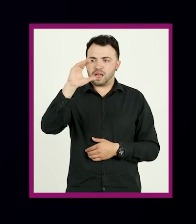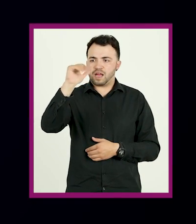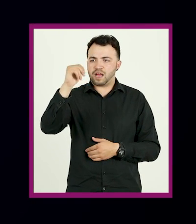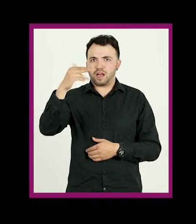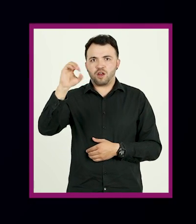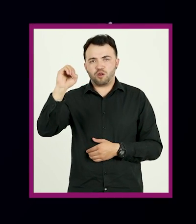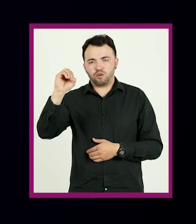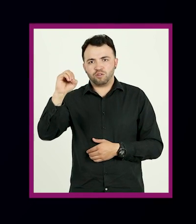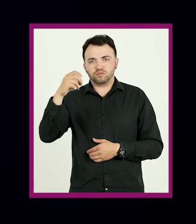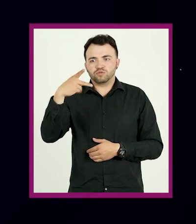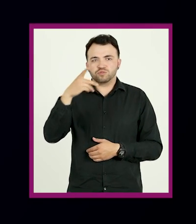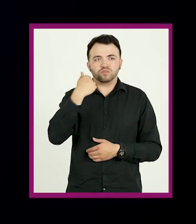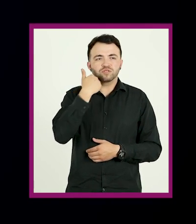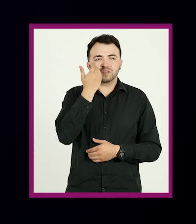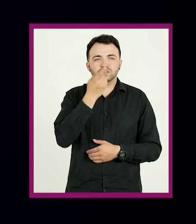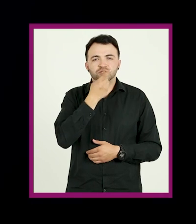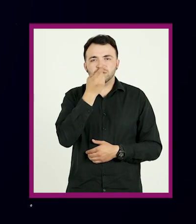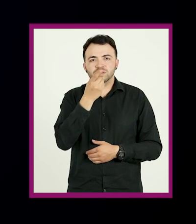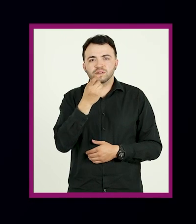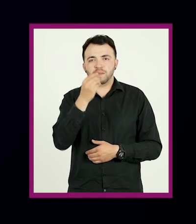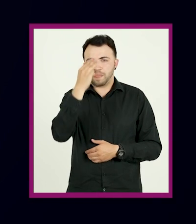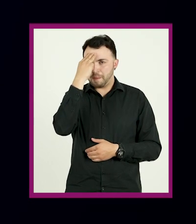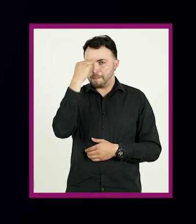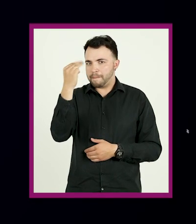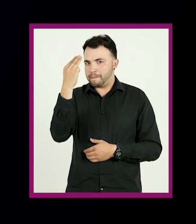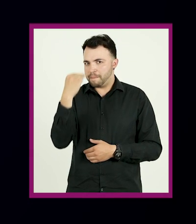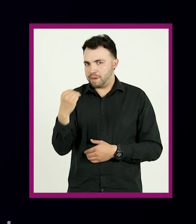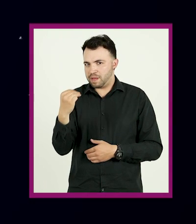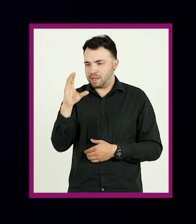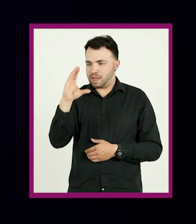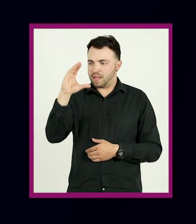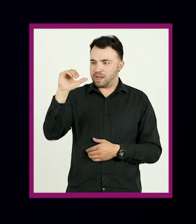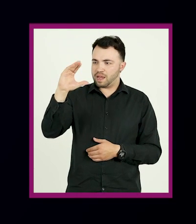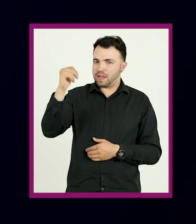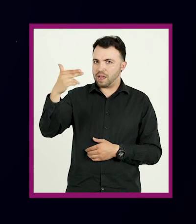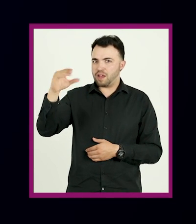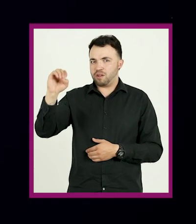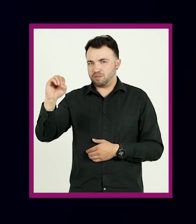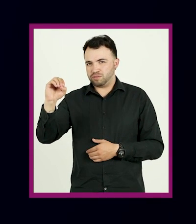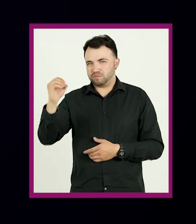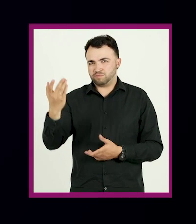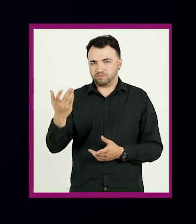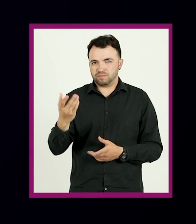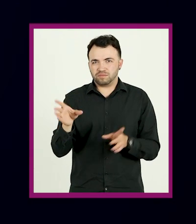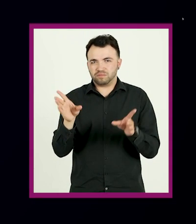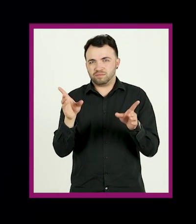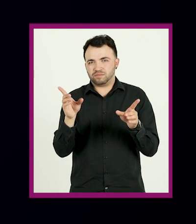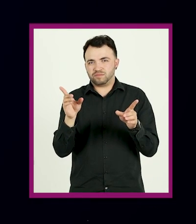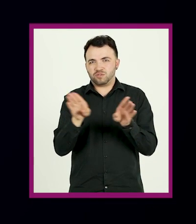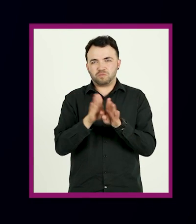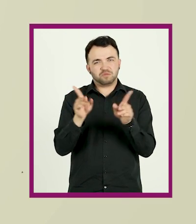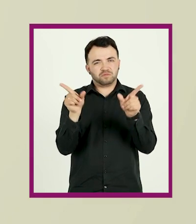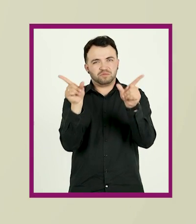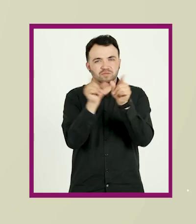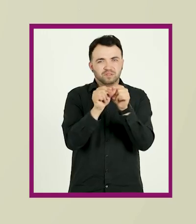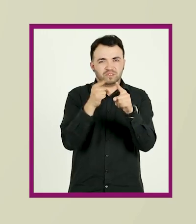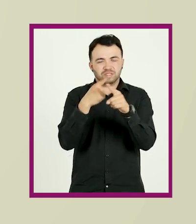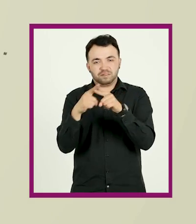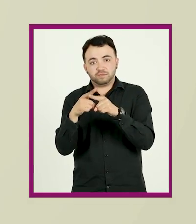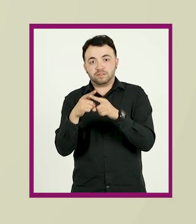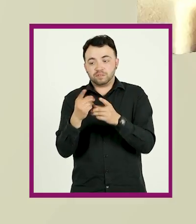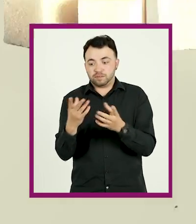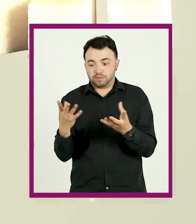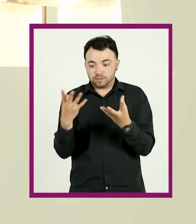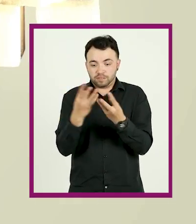cacao proviene del maya cacao, que a su vez derivaba de la lengua mixe-zoque. En un golpe de fortuna,